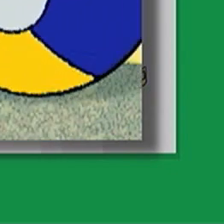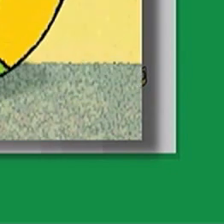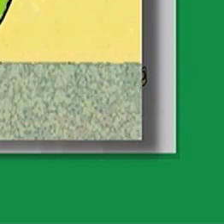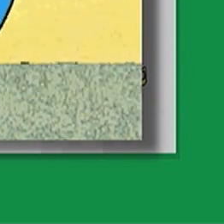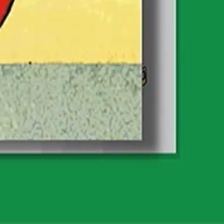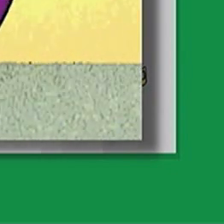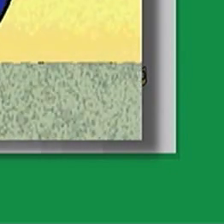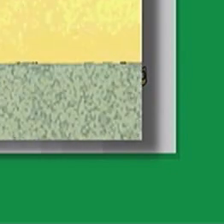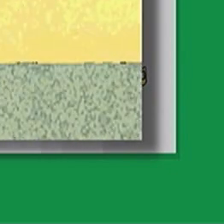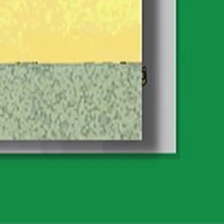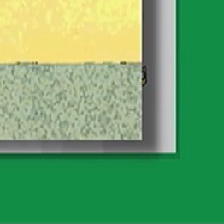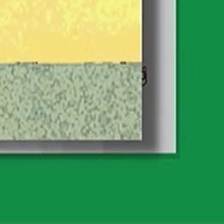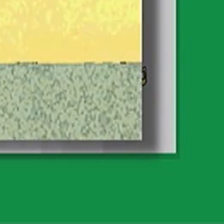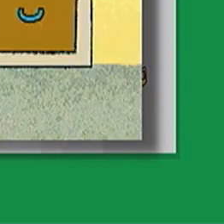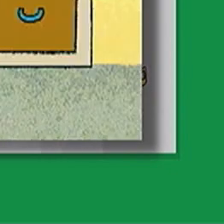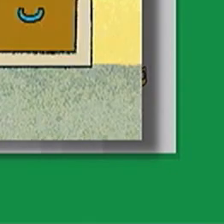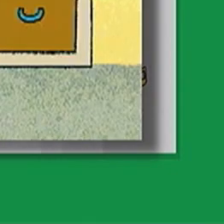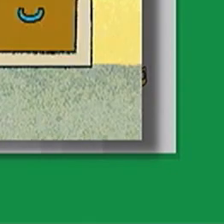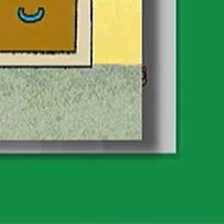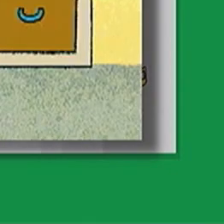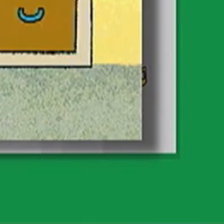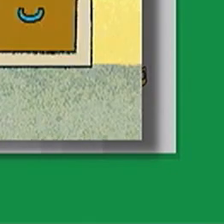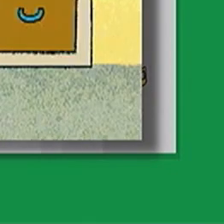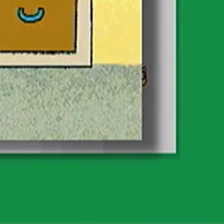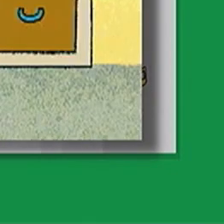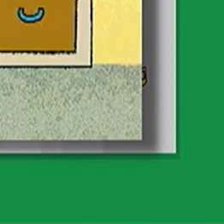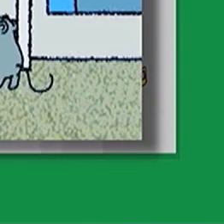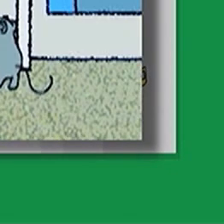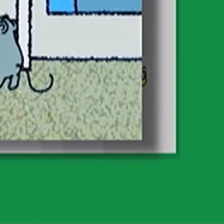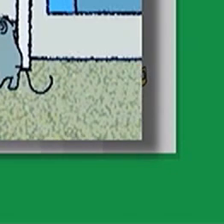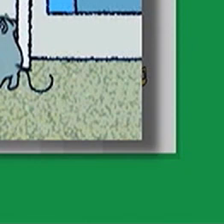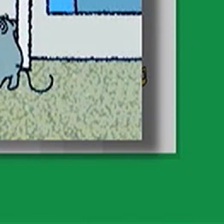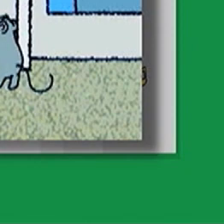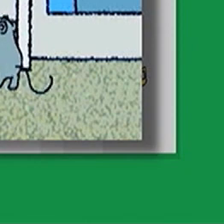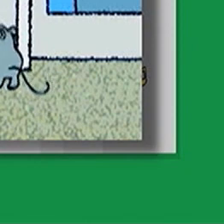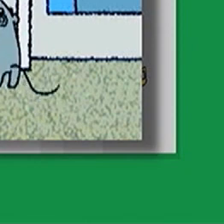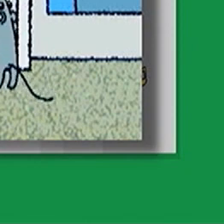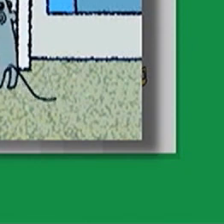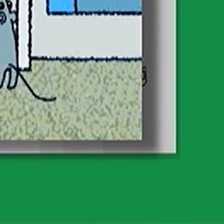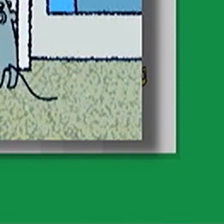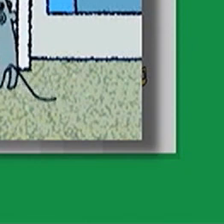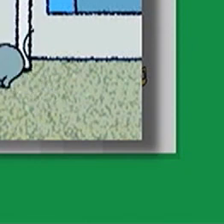hermanitos estaban jugandito, curcuteandito,